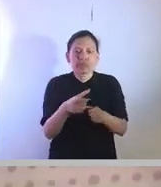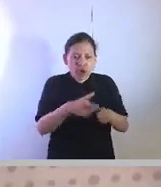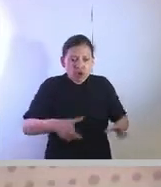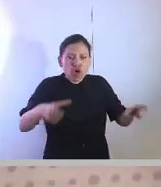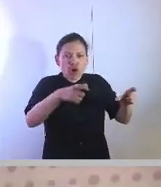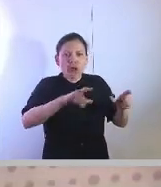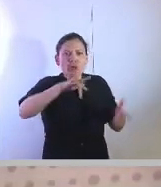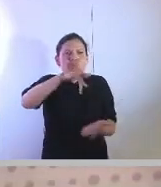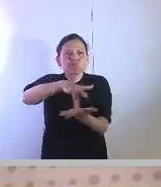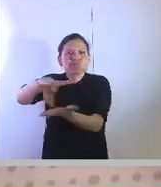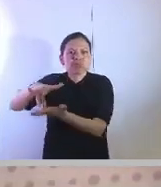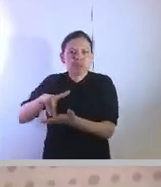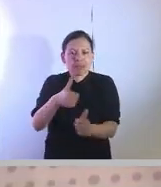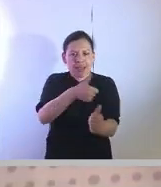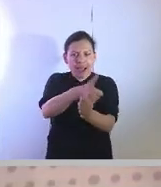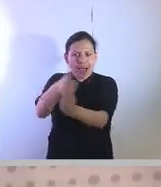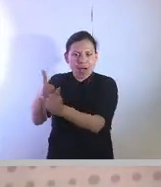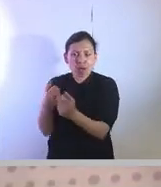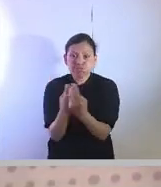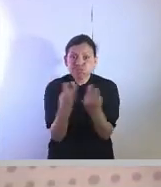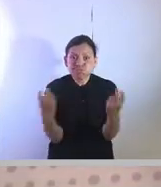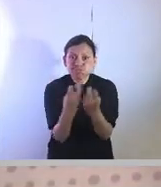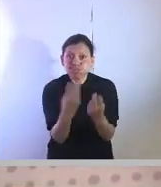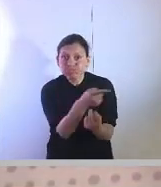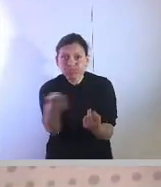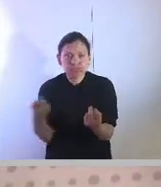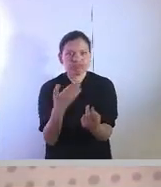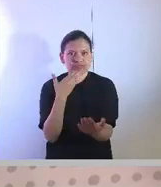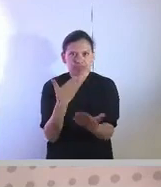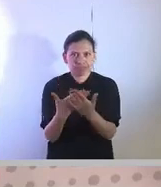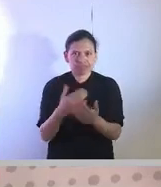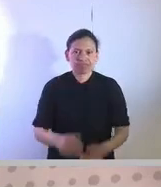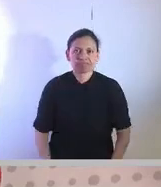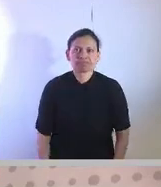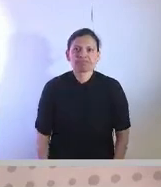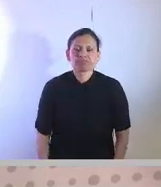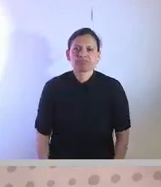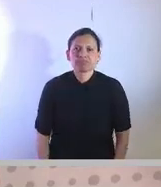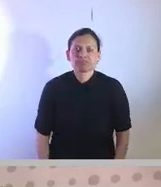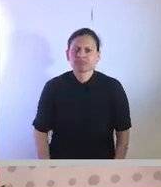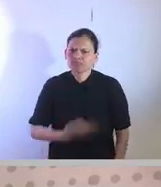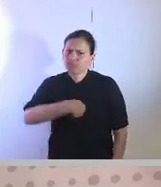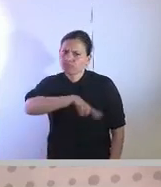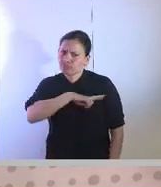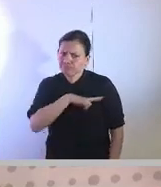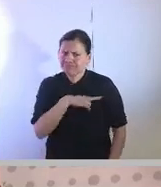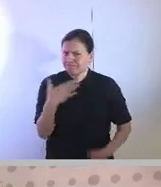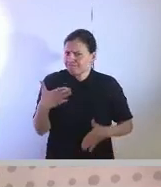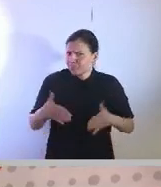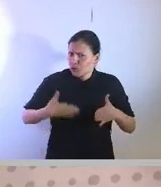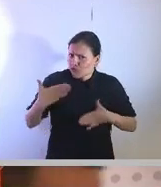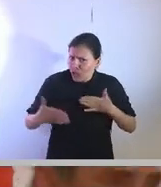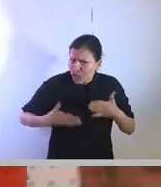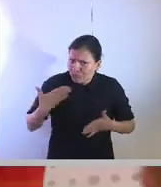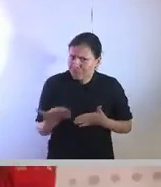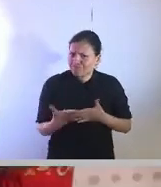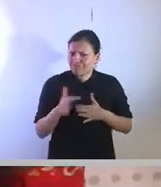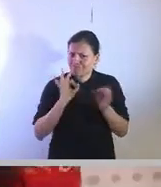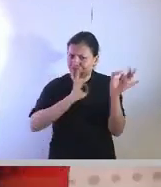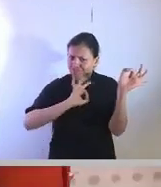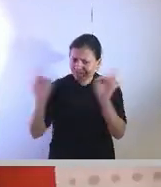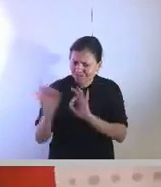Y a cada uno de ustedes por atender el llamado. Para nosotros es un gusto